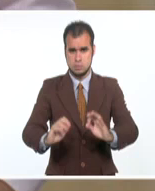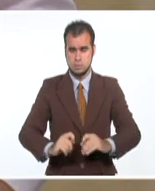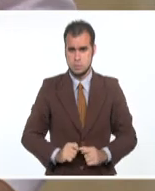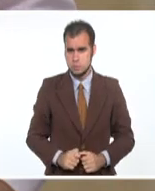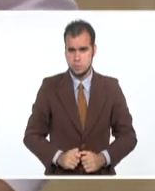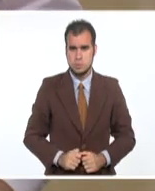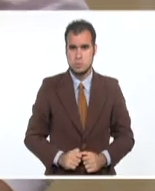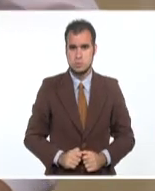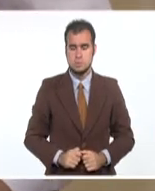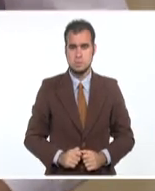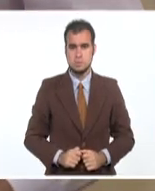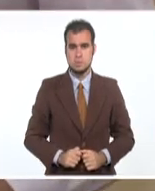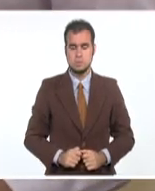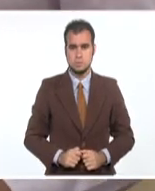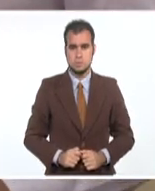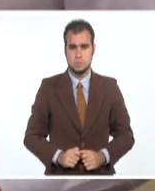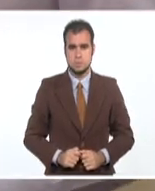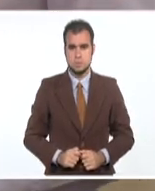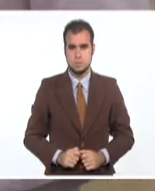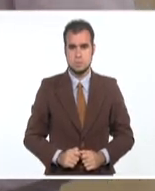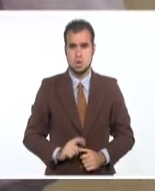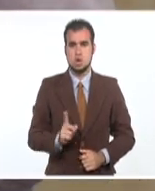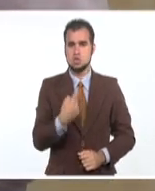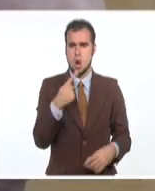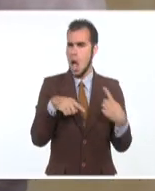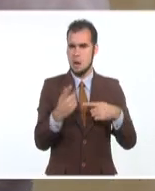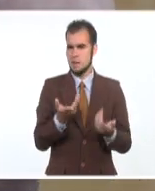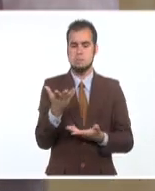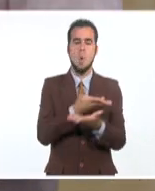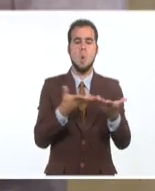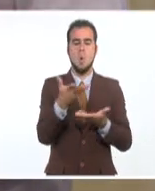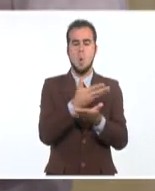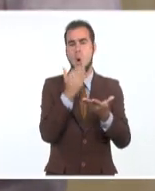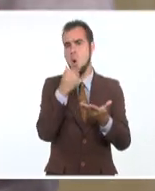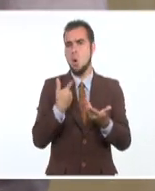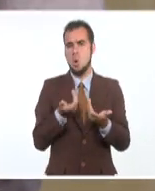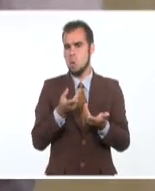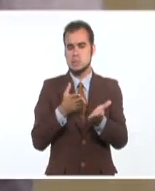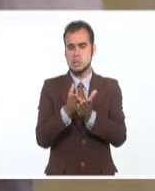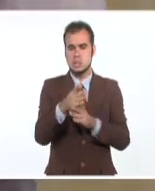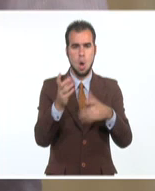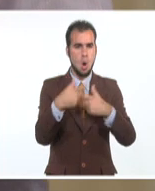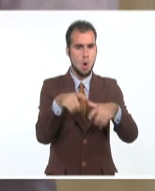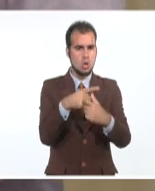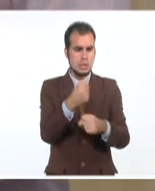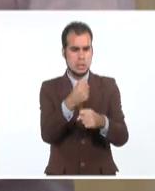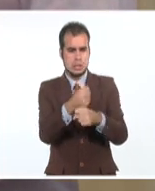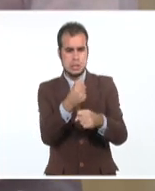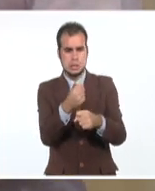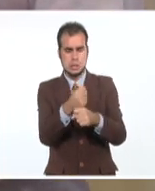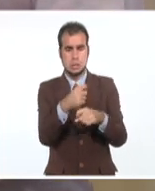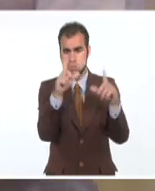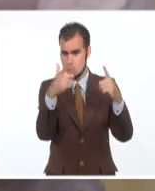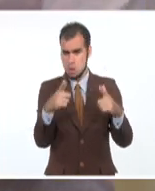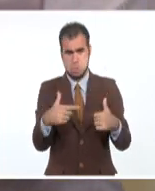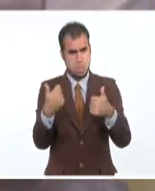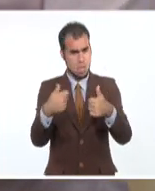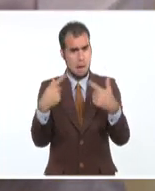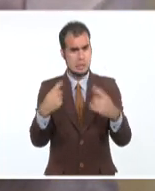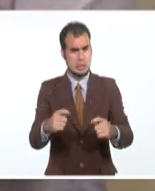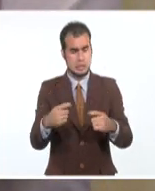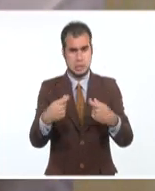discusión para preparar cómo vamos a dar continuidad al Congreso, necesitamos también que